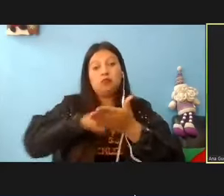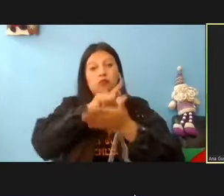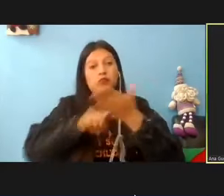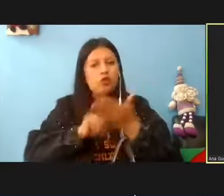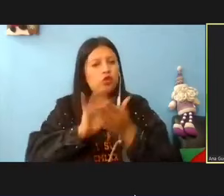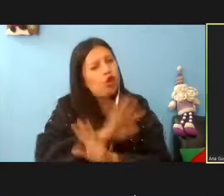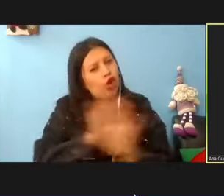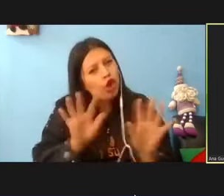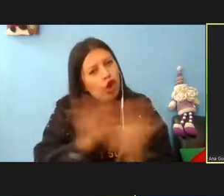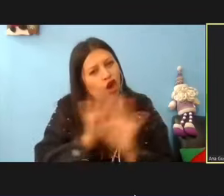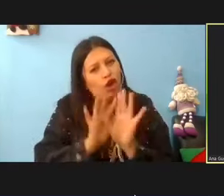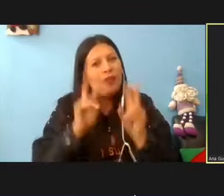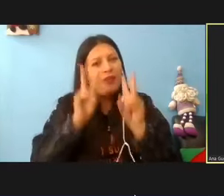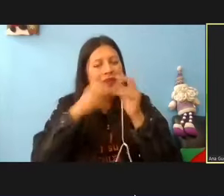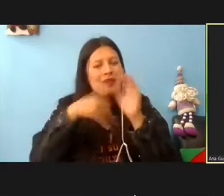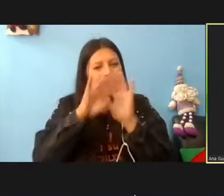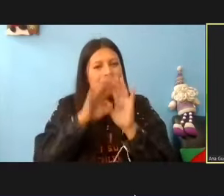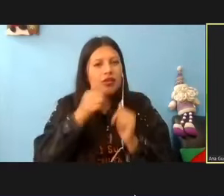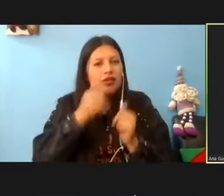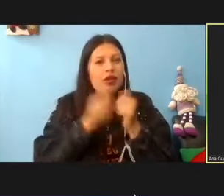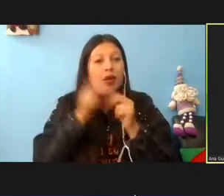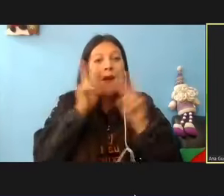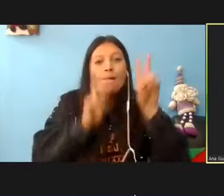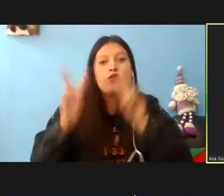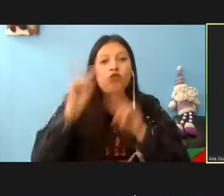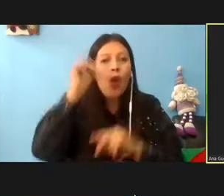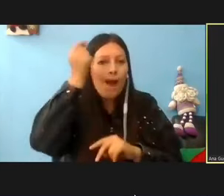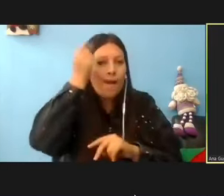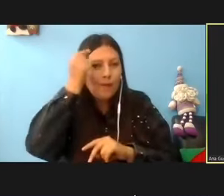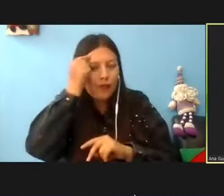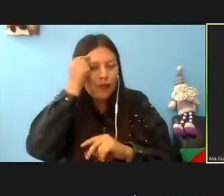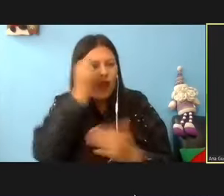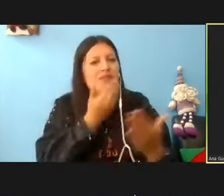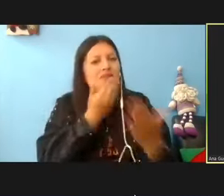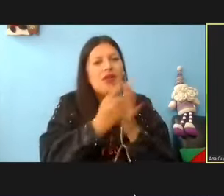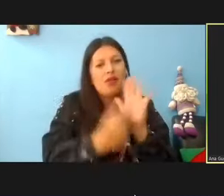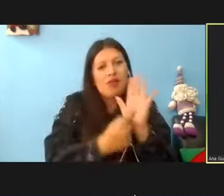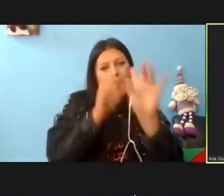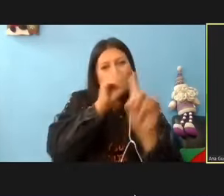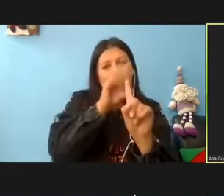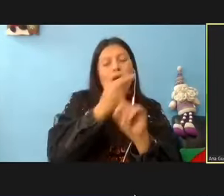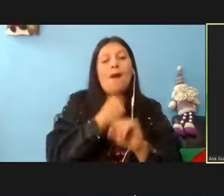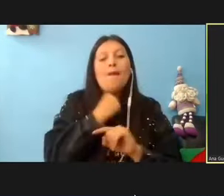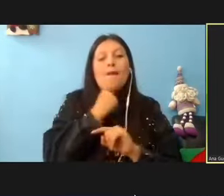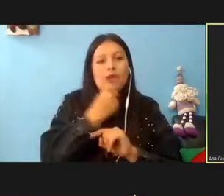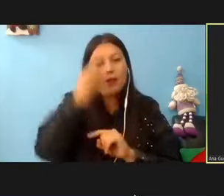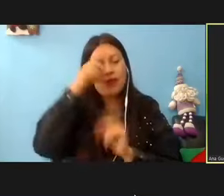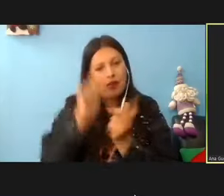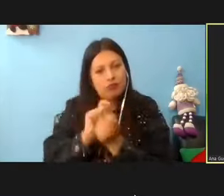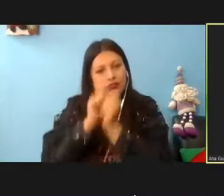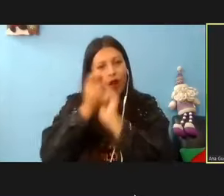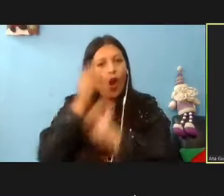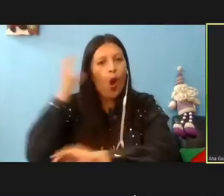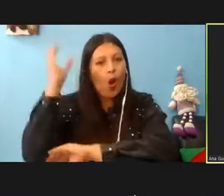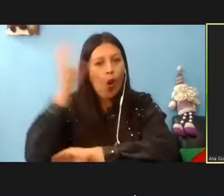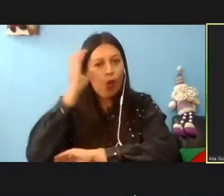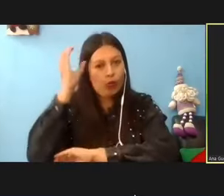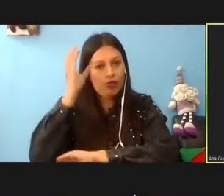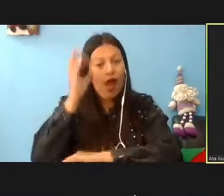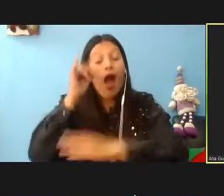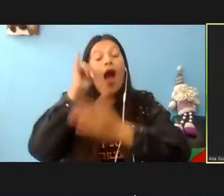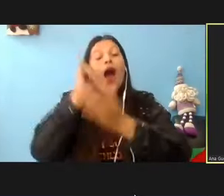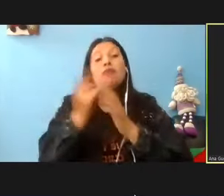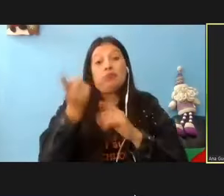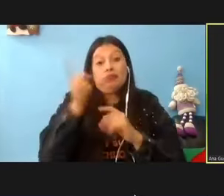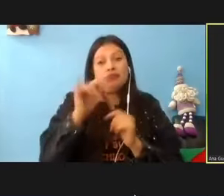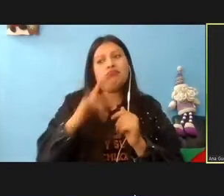caso específico que es el del Museo de Memoria, a través de la exposición Voces para Transformar a Colombia. Así que eso también